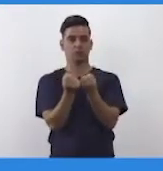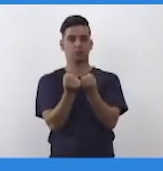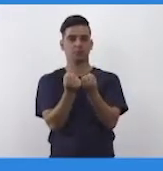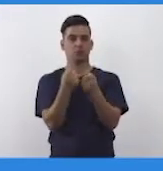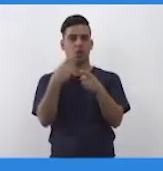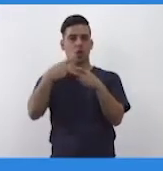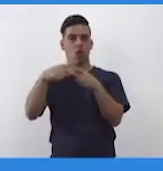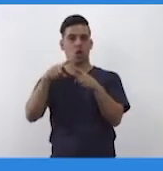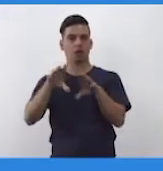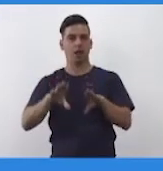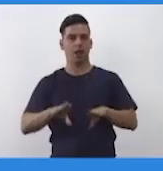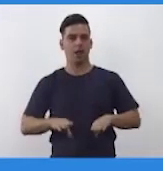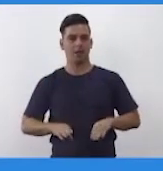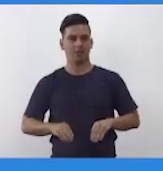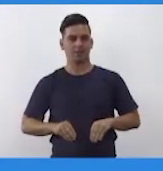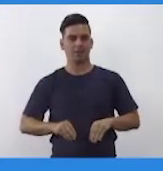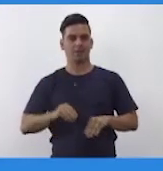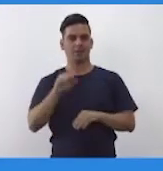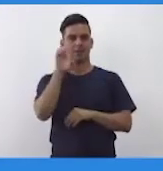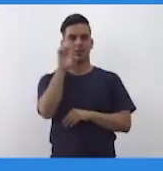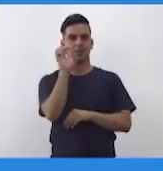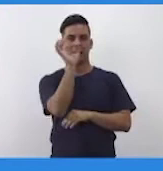caso se reduce.